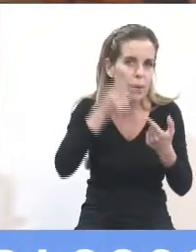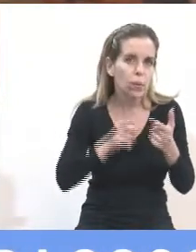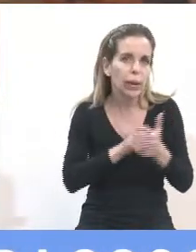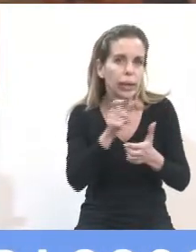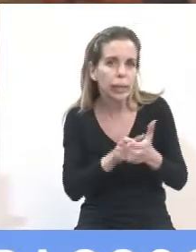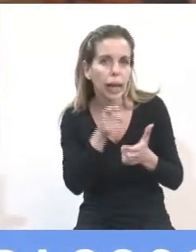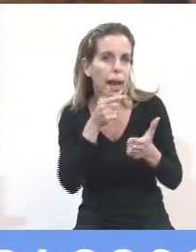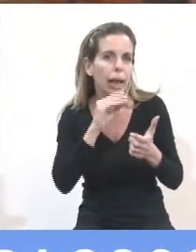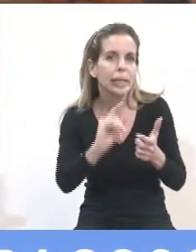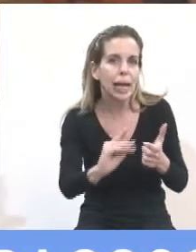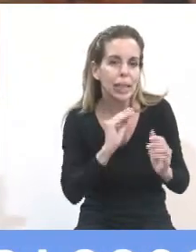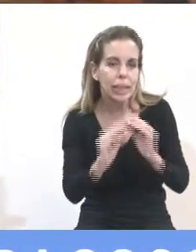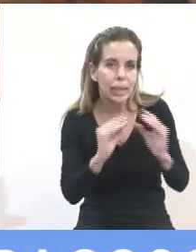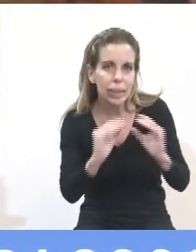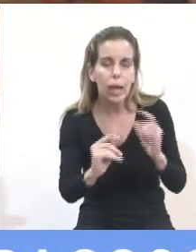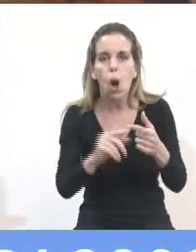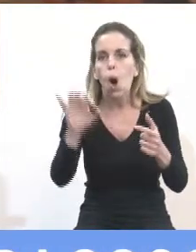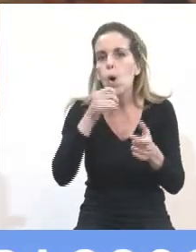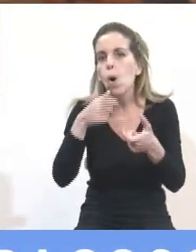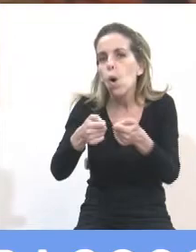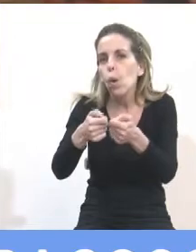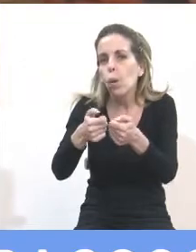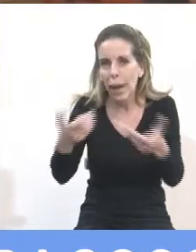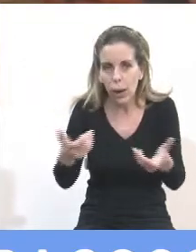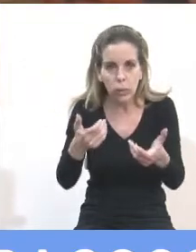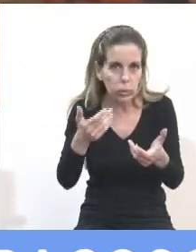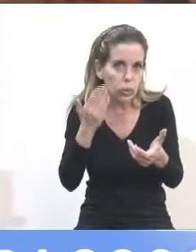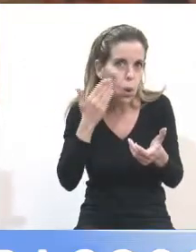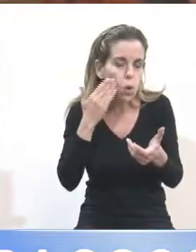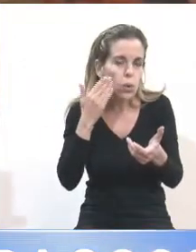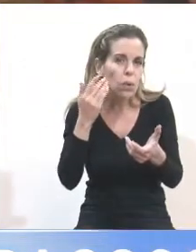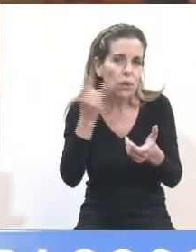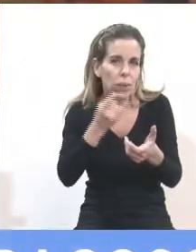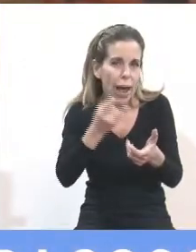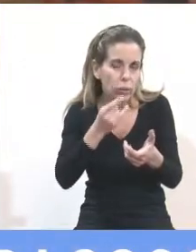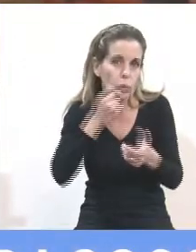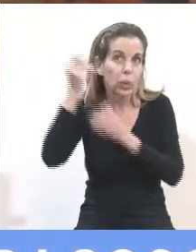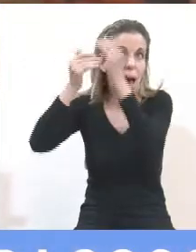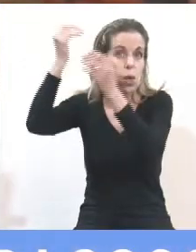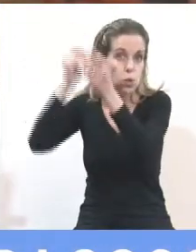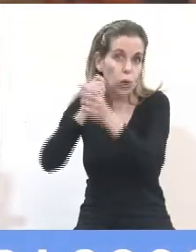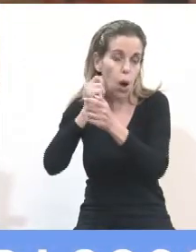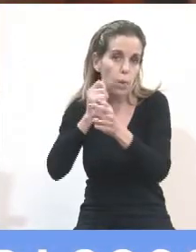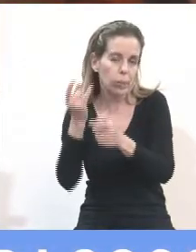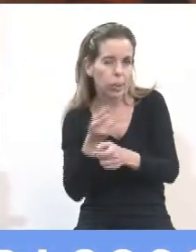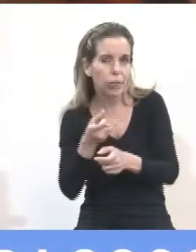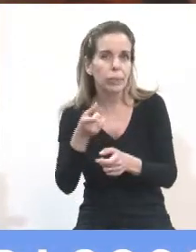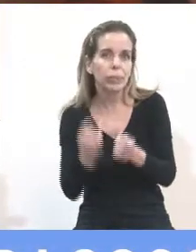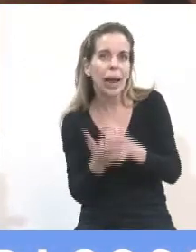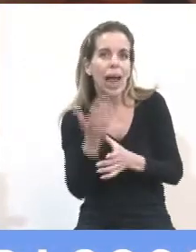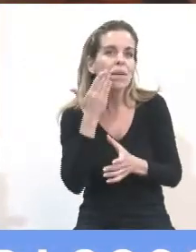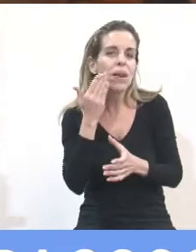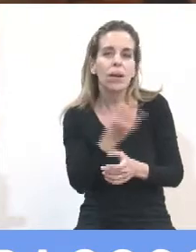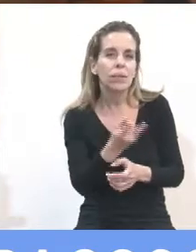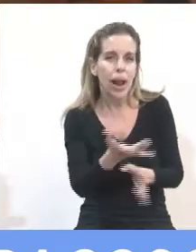una sala de chat, en un videojuego, en donde se hacen pasar por un chico o por una chica